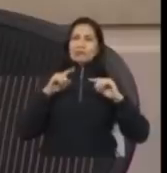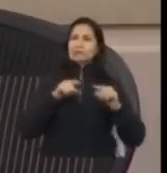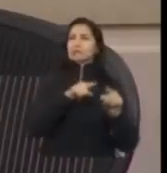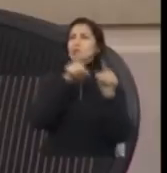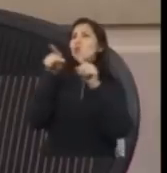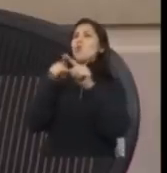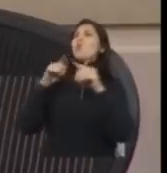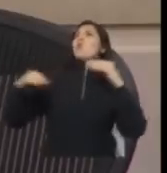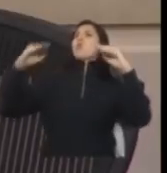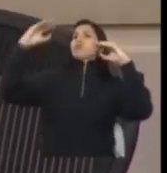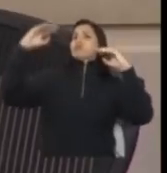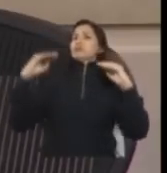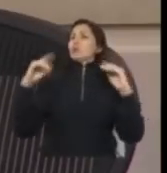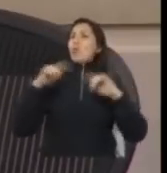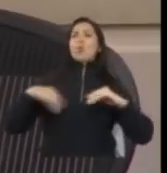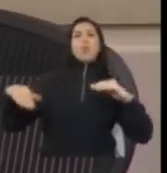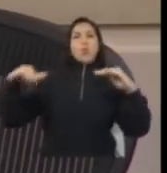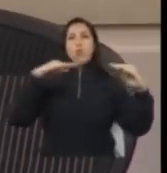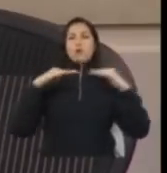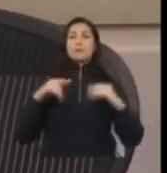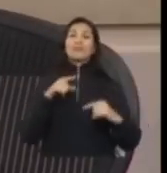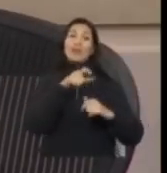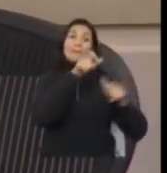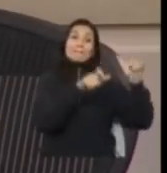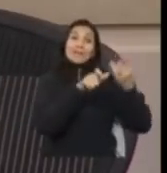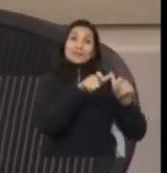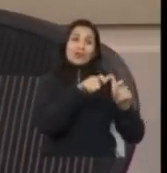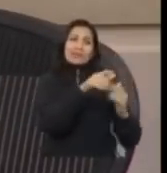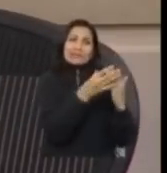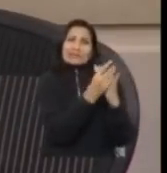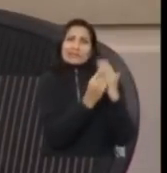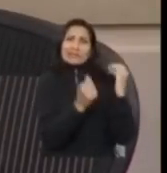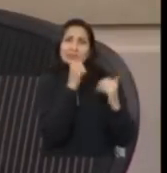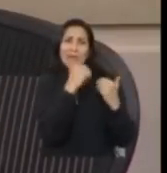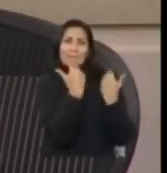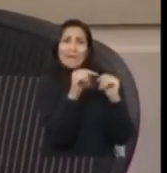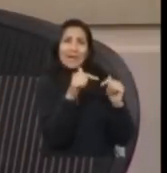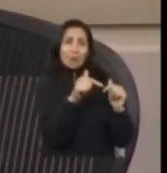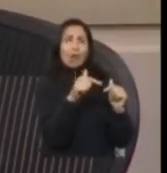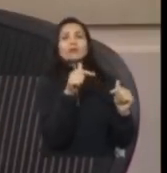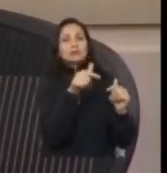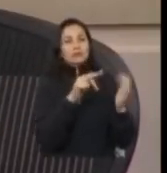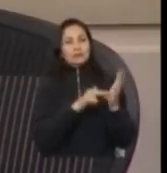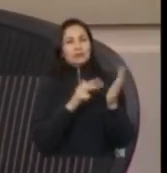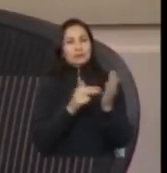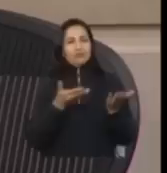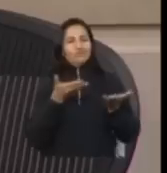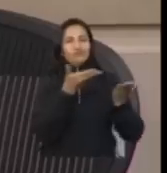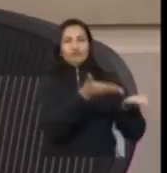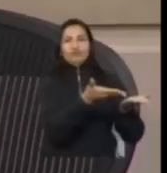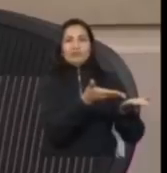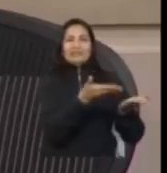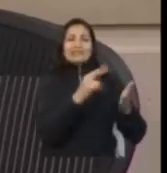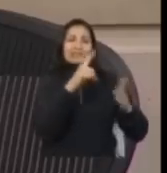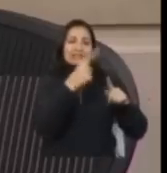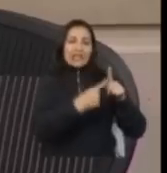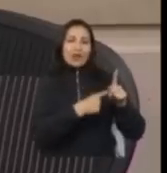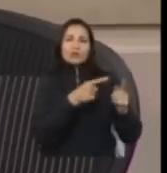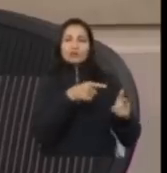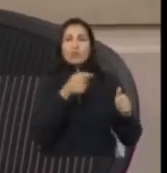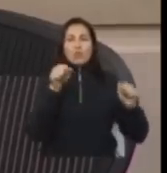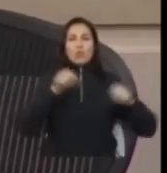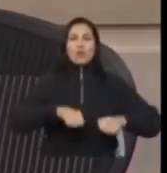a garantizar que las poblaciones vulnerables, que el salario mínimo sea un salario que en cierto modo